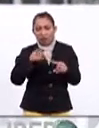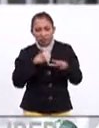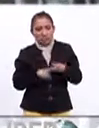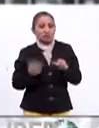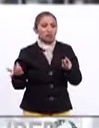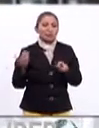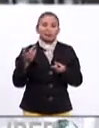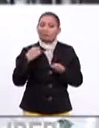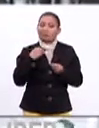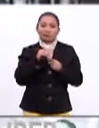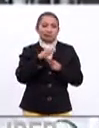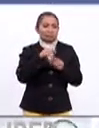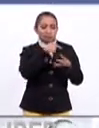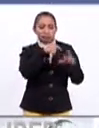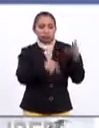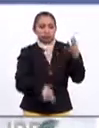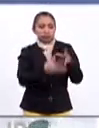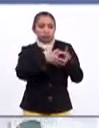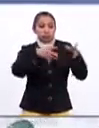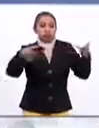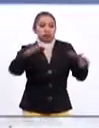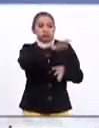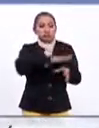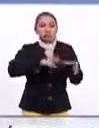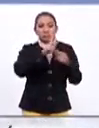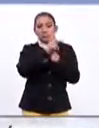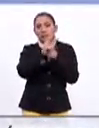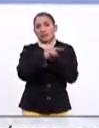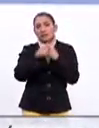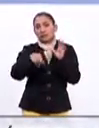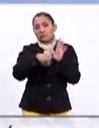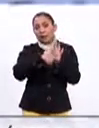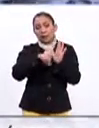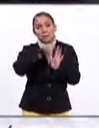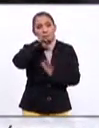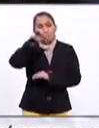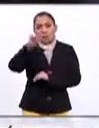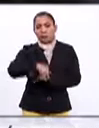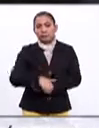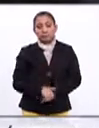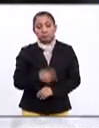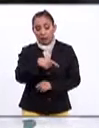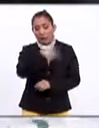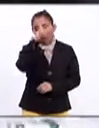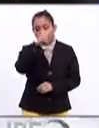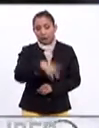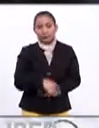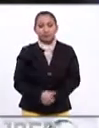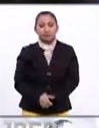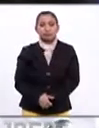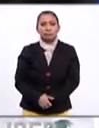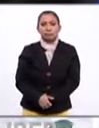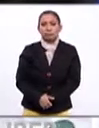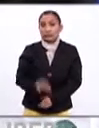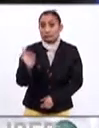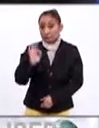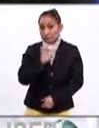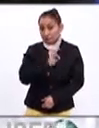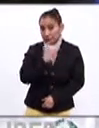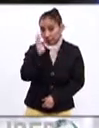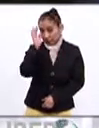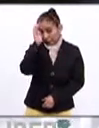en fin, tiene impactos macroeconómicos negativos de manera inmediata para el país. Claro, podríamos pensar que